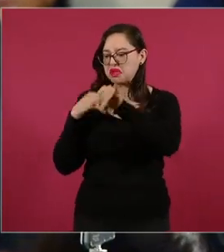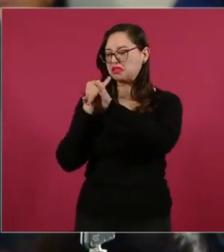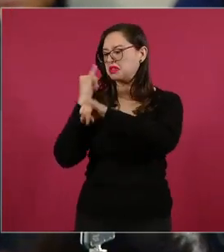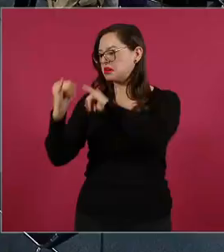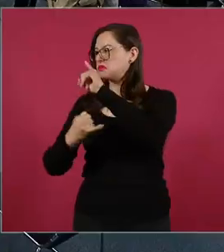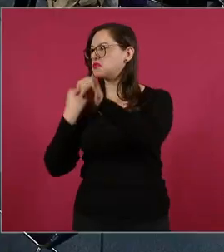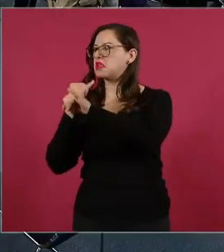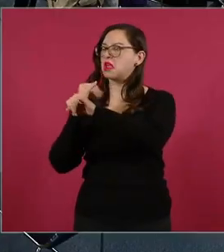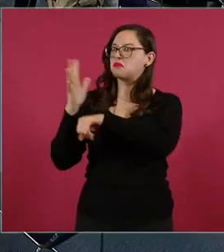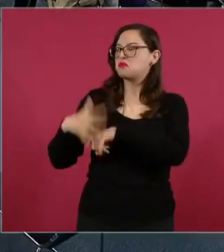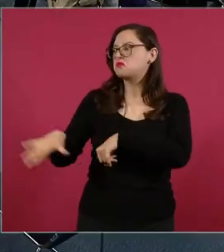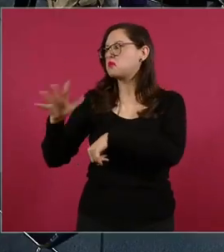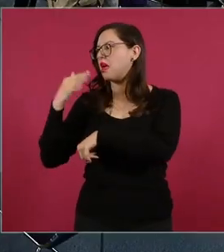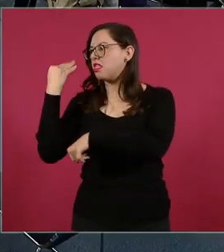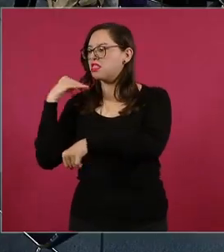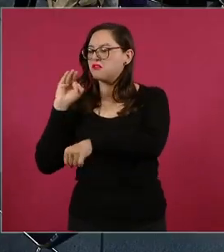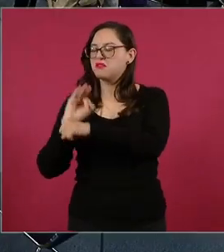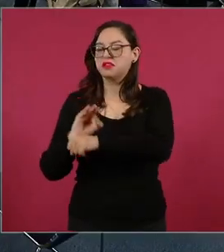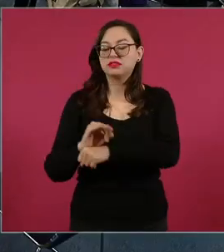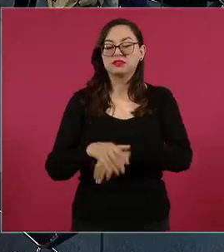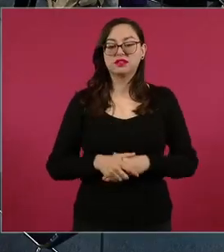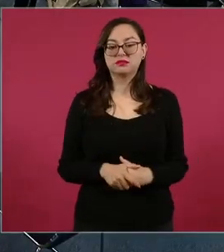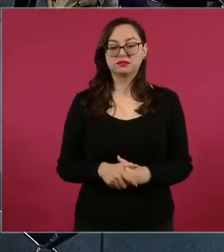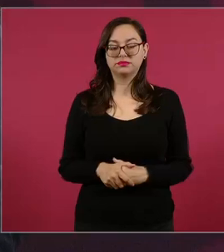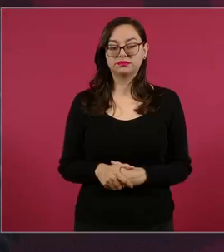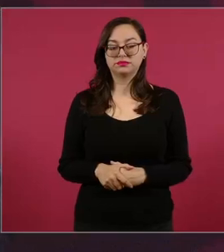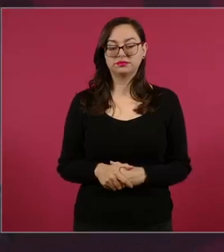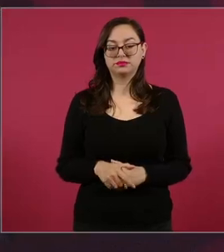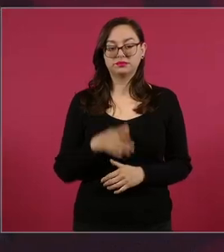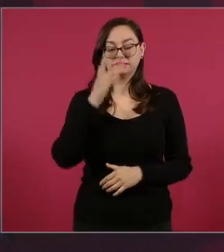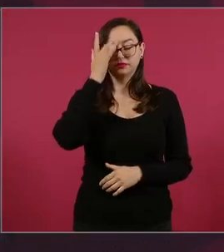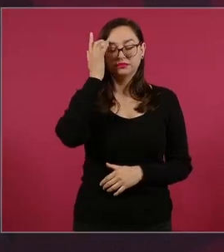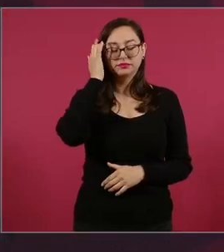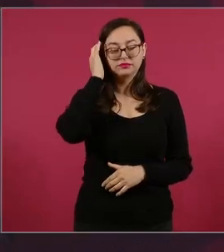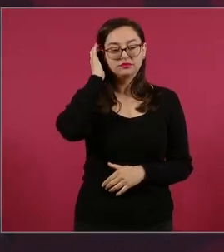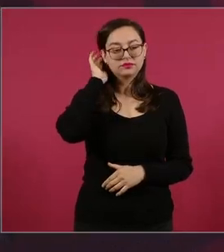Judicial? Bueno, yo creo que están en su derecho, ¿no?, de